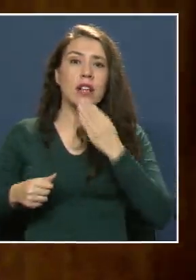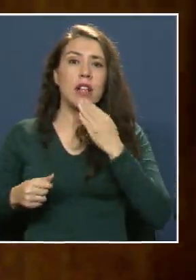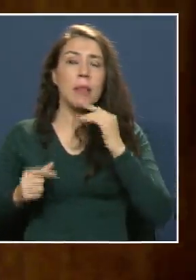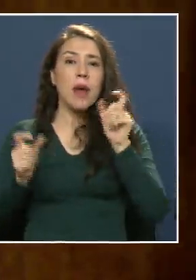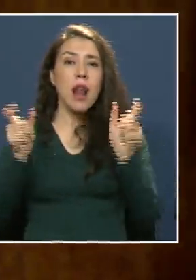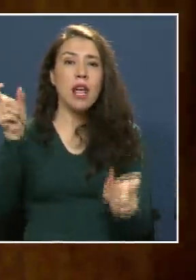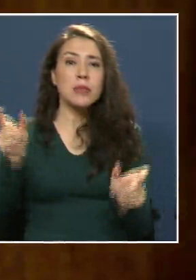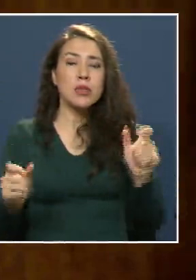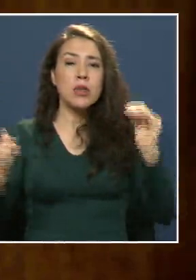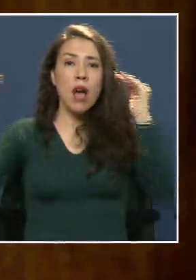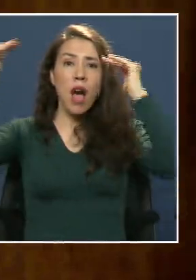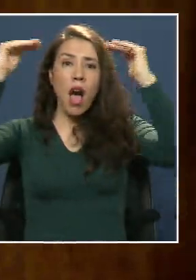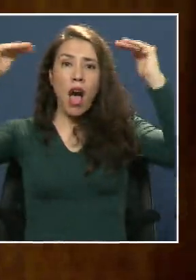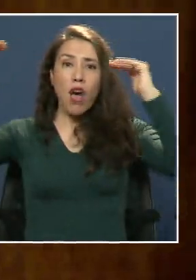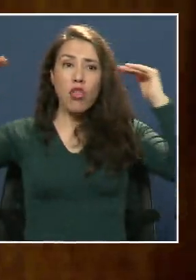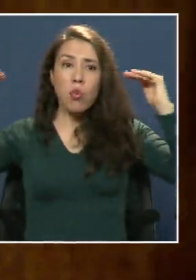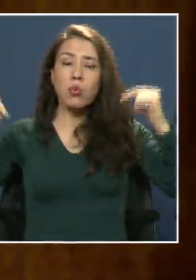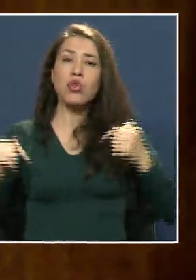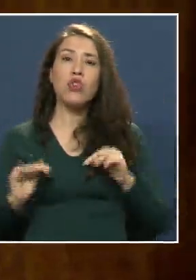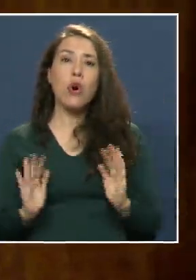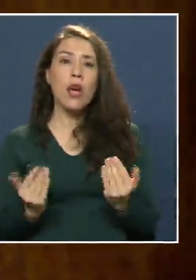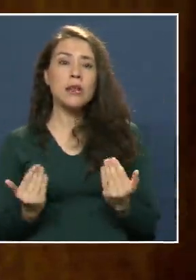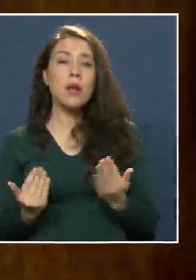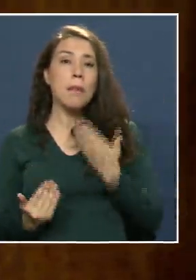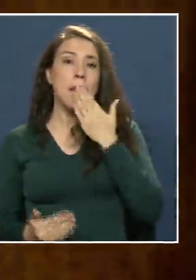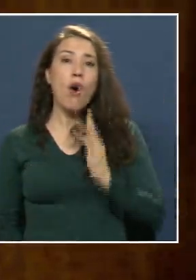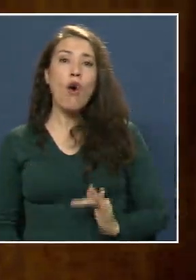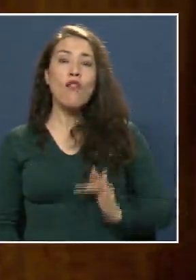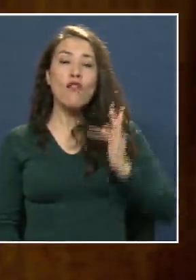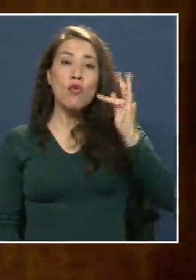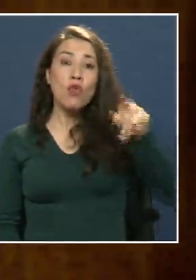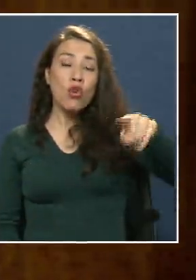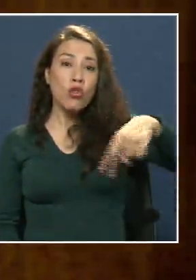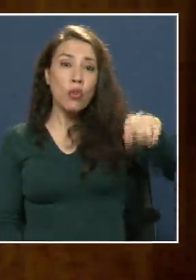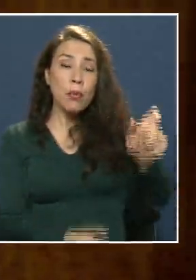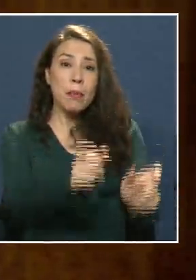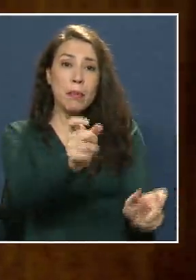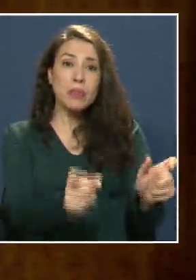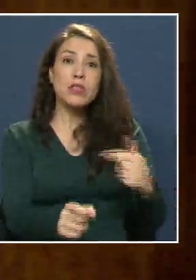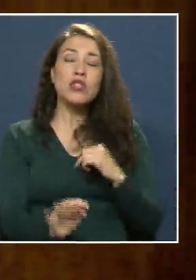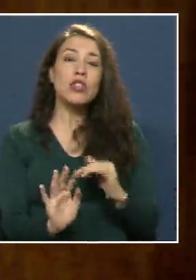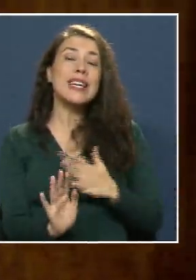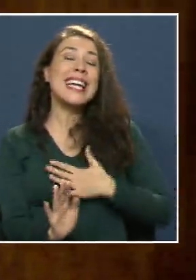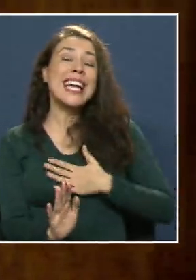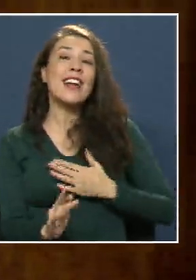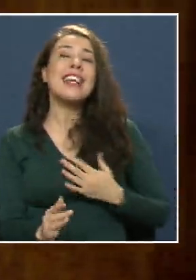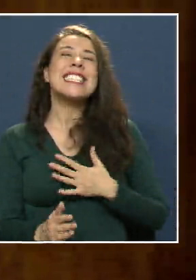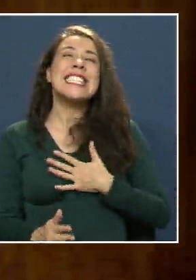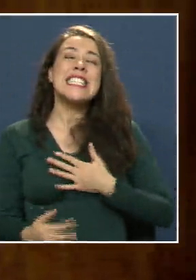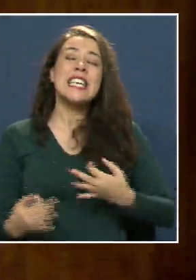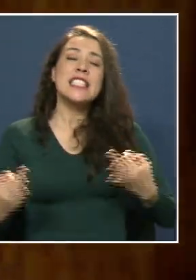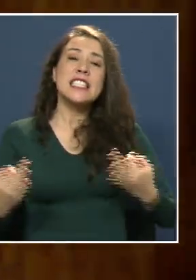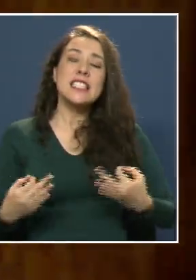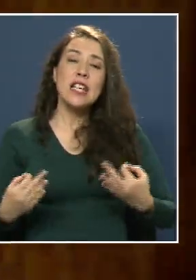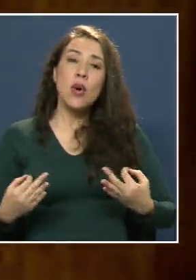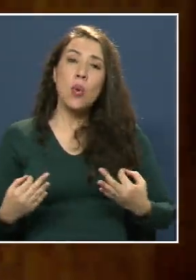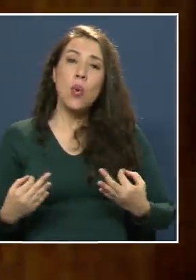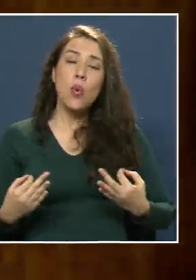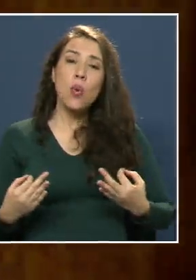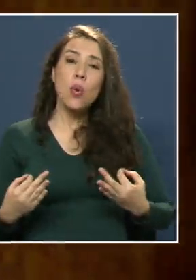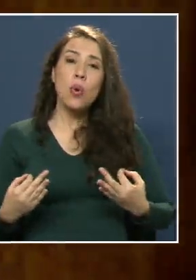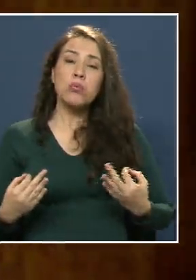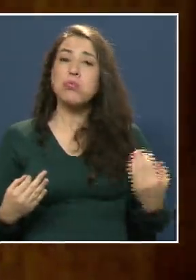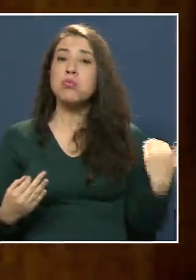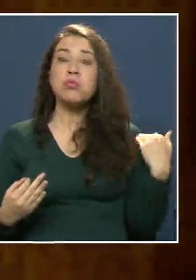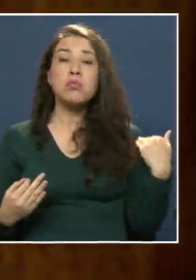nuestros adultos, porque espero un mejor futuro para ellos, porque quiero que se sientan seguros donde y ante